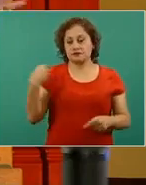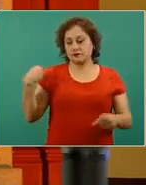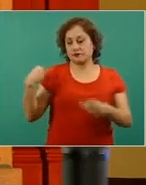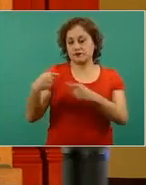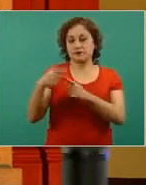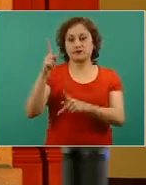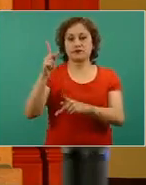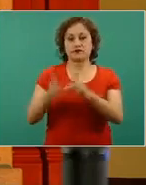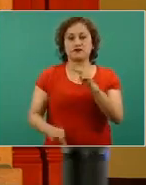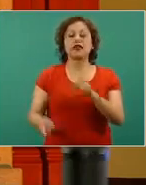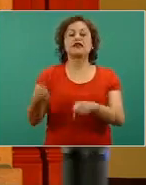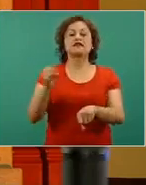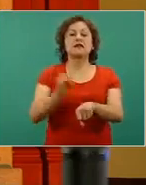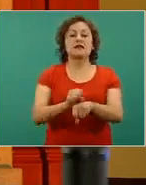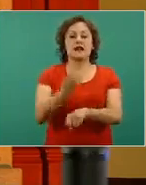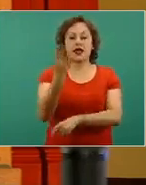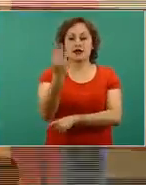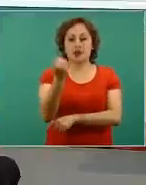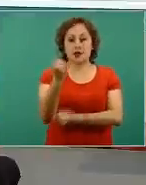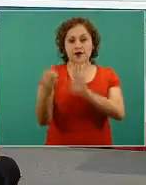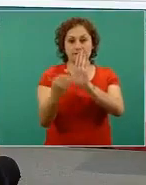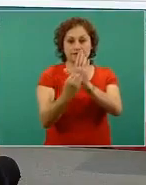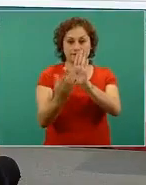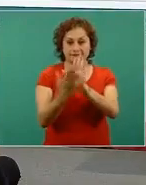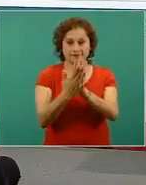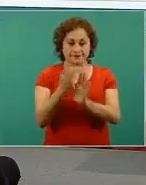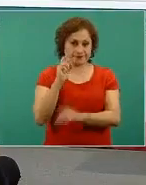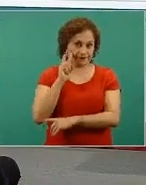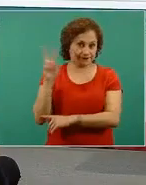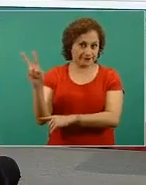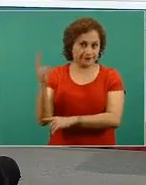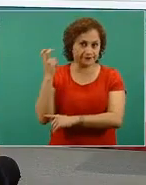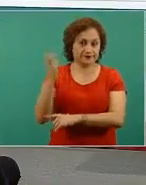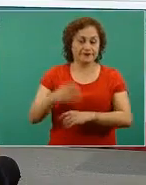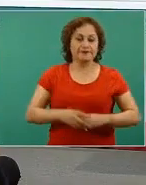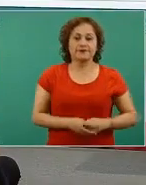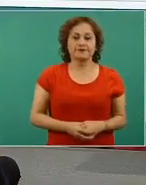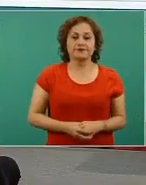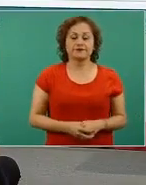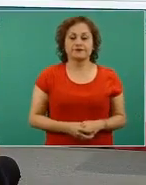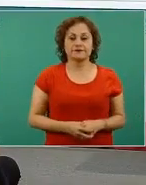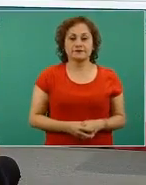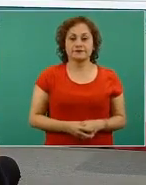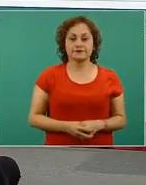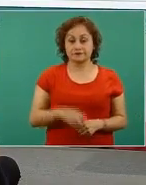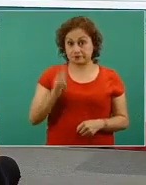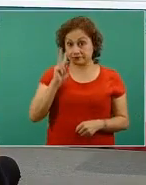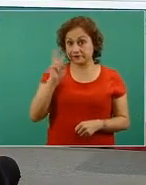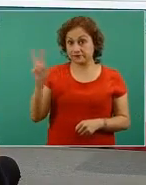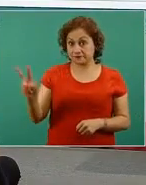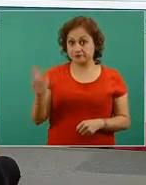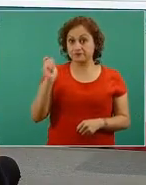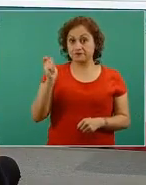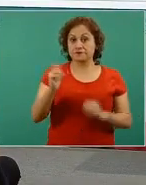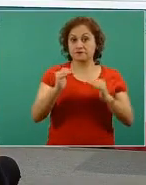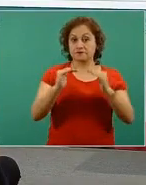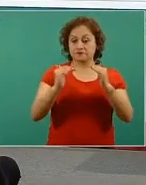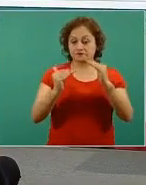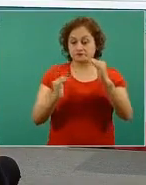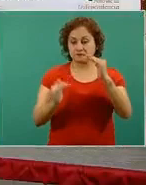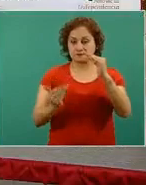epidemiológica 9 presentada en esta gráfica. Entonces visualizamos que continúa el descenso, ¿no?, con un